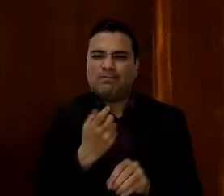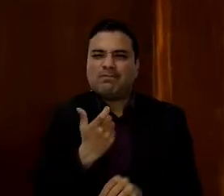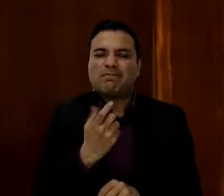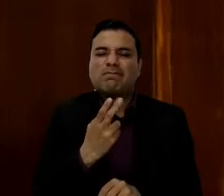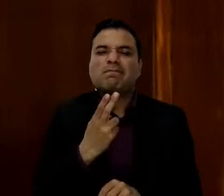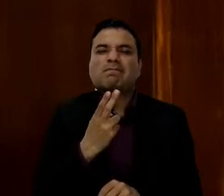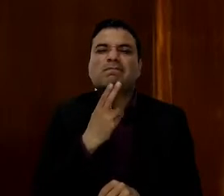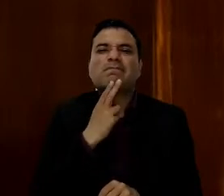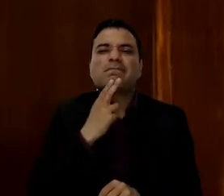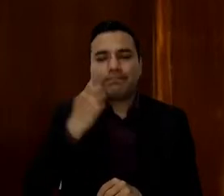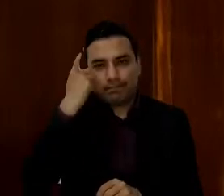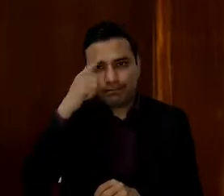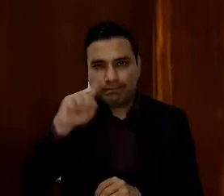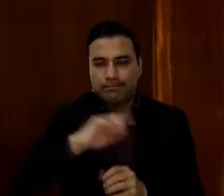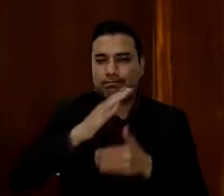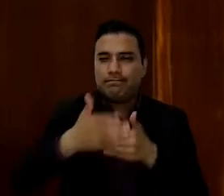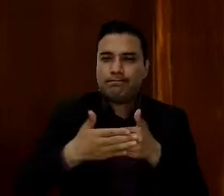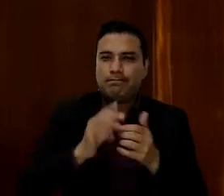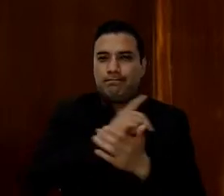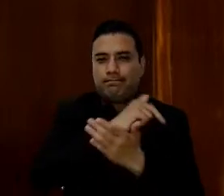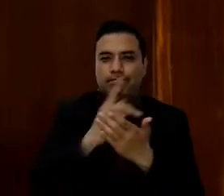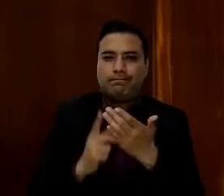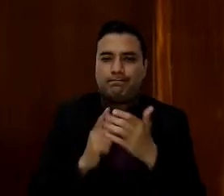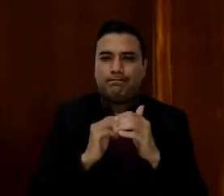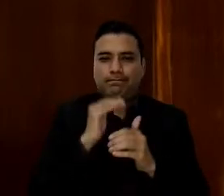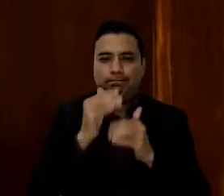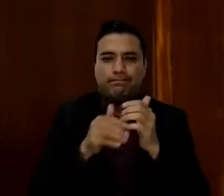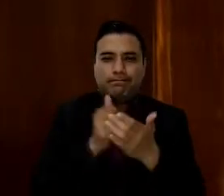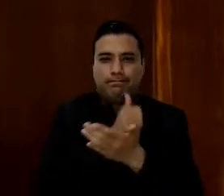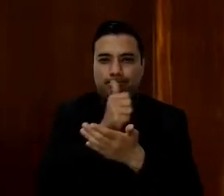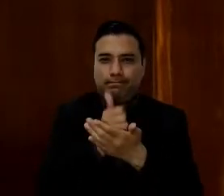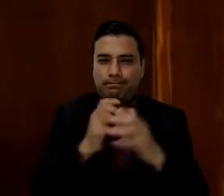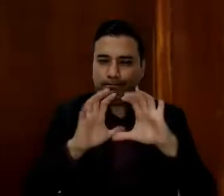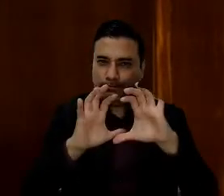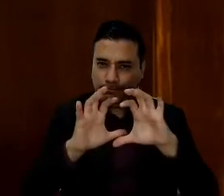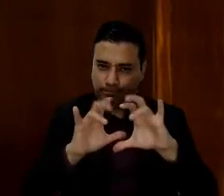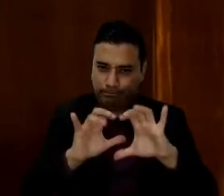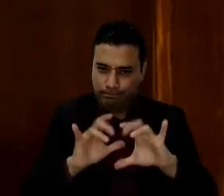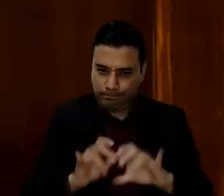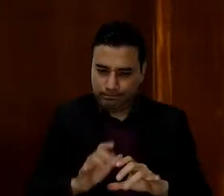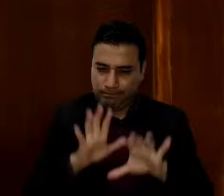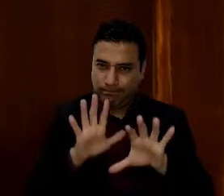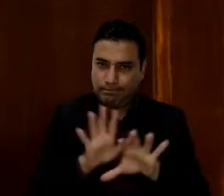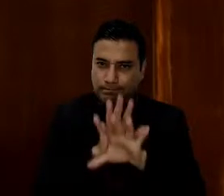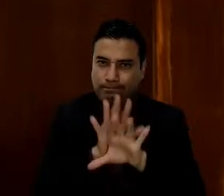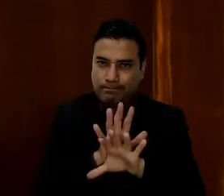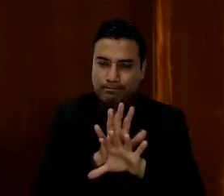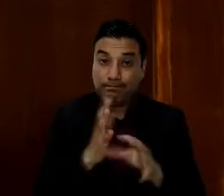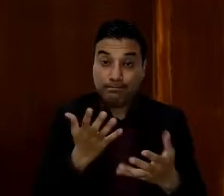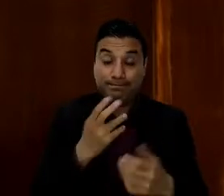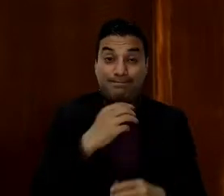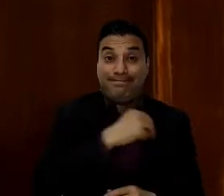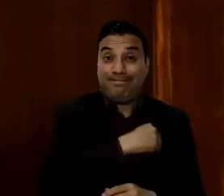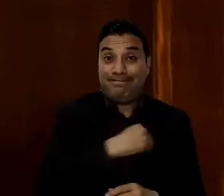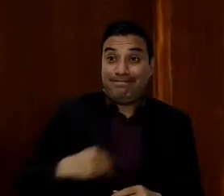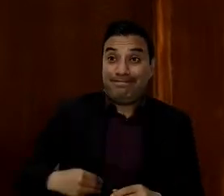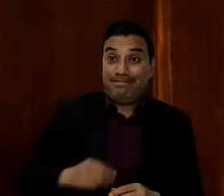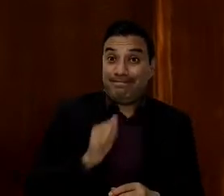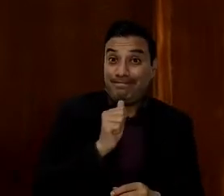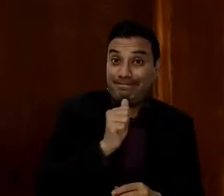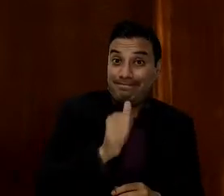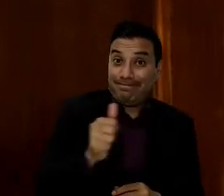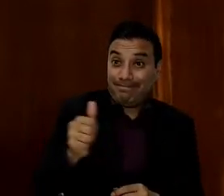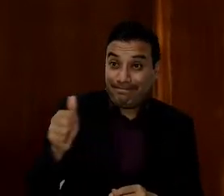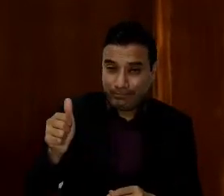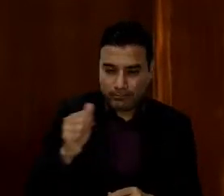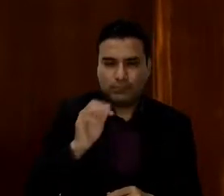actualización o elaboración de los planes de desarrollo urbano municipales, donde los municipios puedan acceder